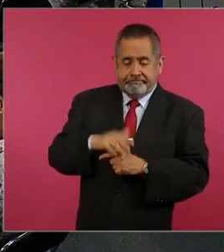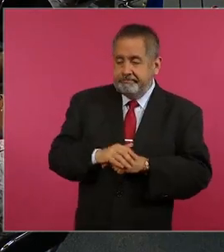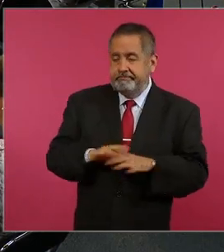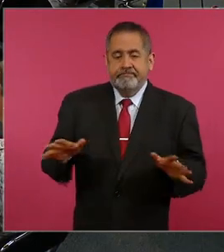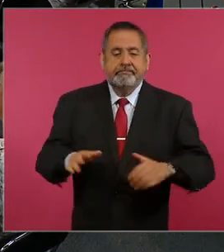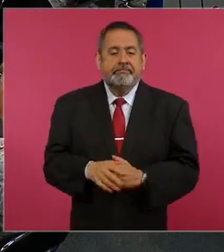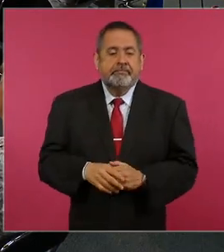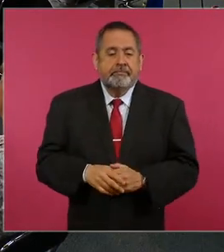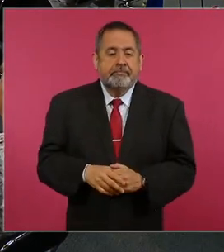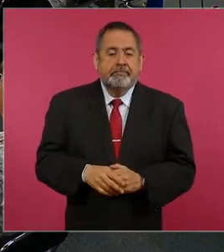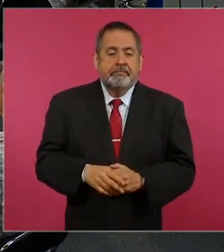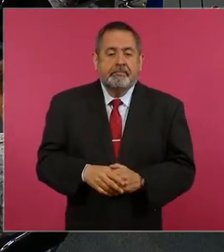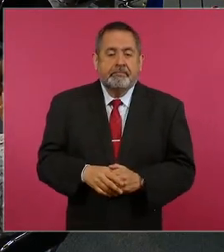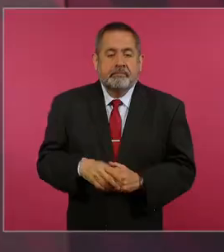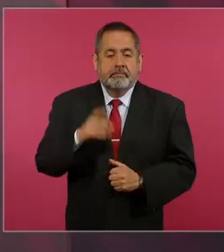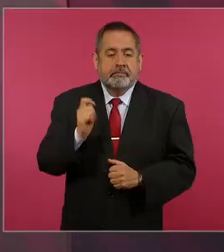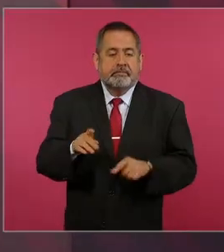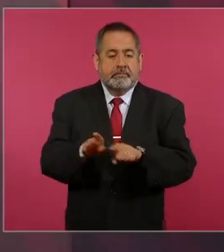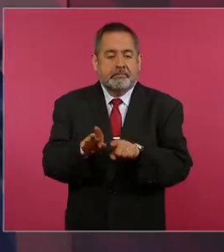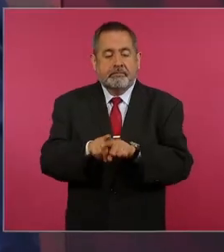pero últimamente